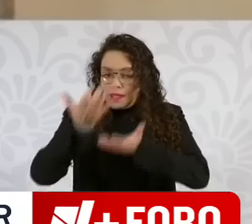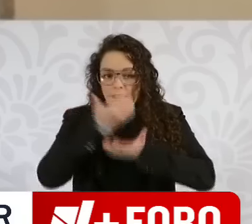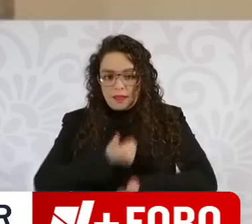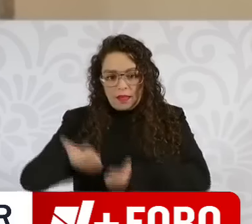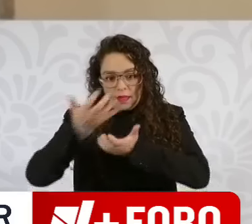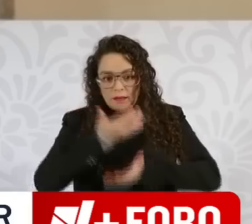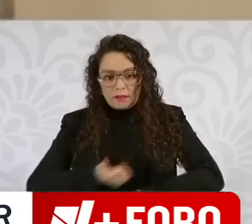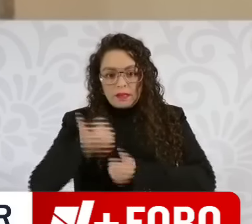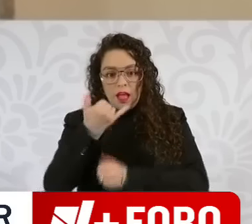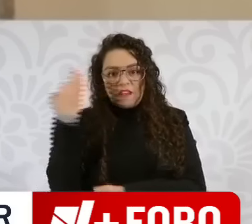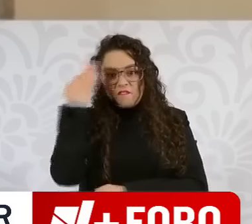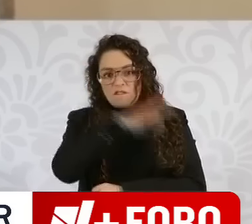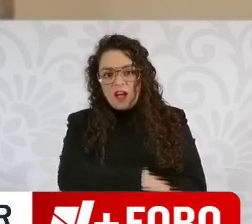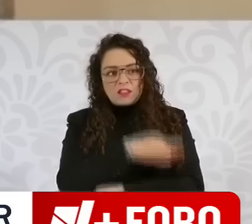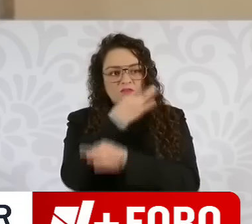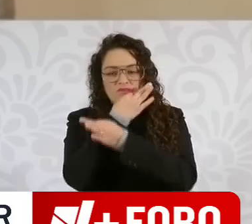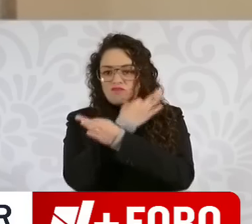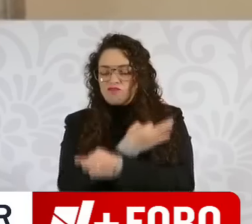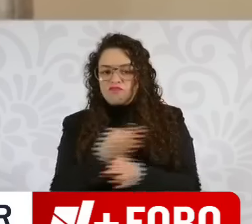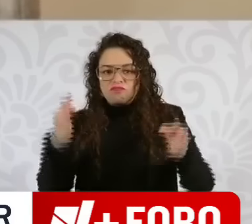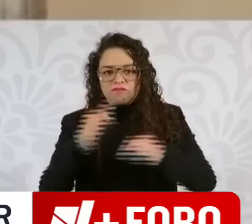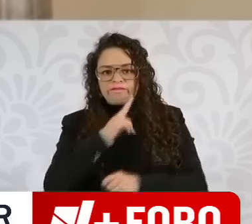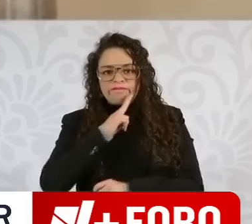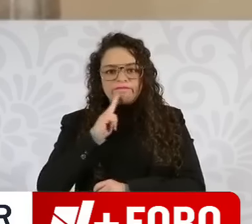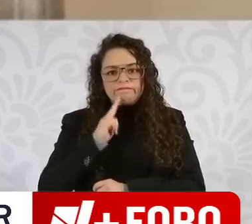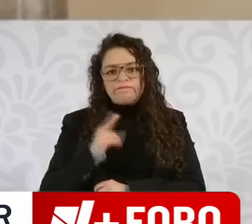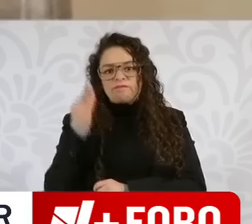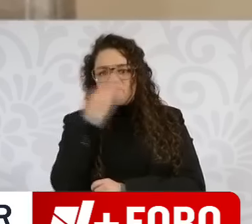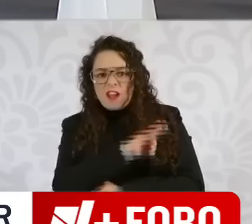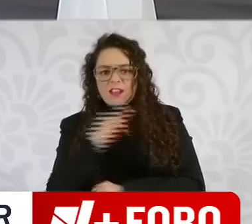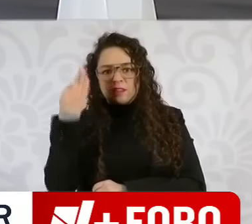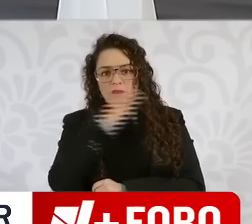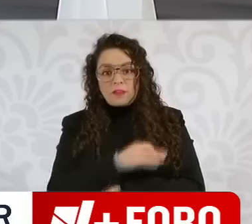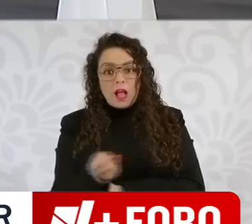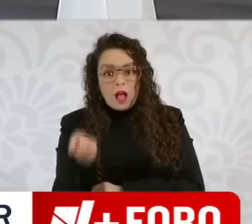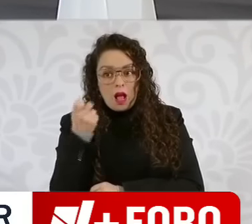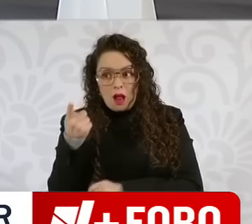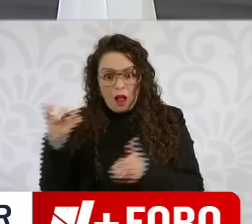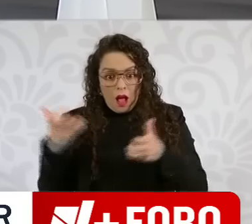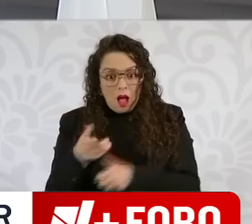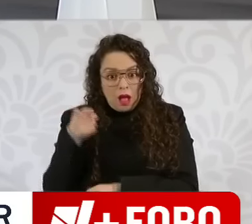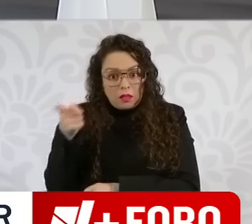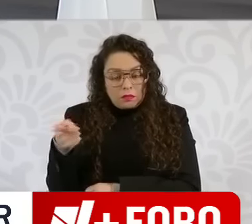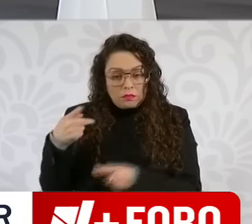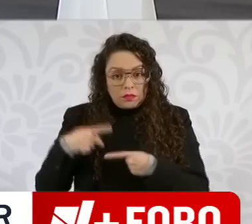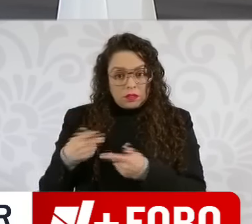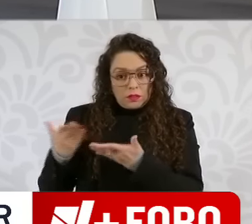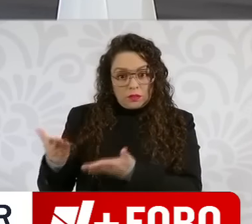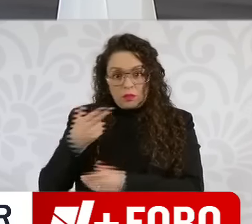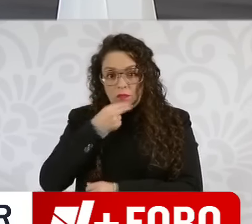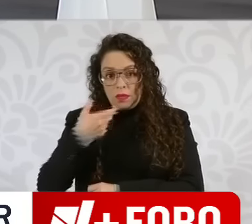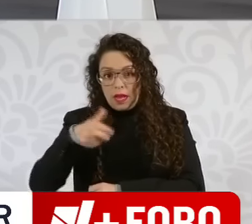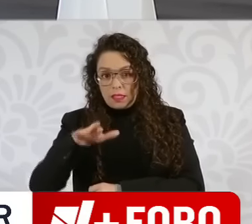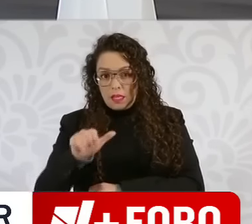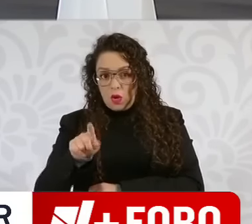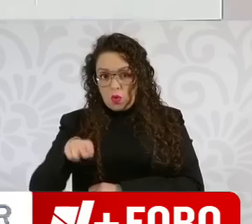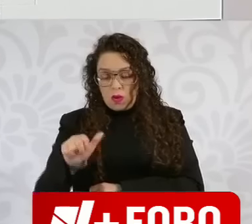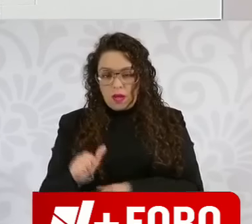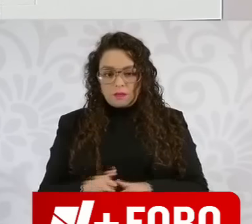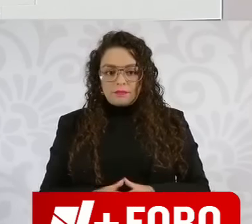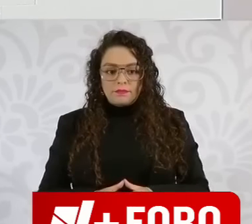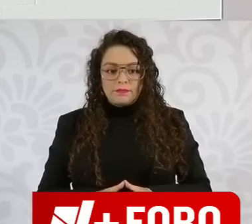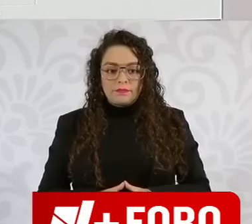llegara a suceder, aquí está justamente esta secretaría anticorrupción. Bien, pues Saraí, te agradezco